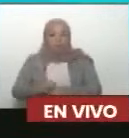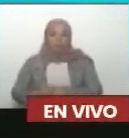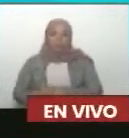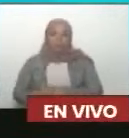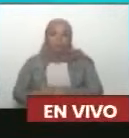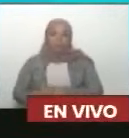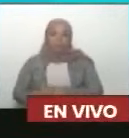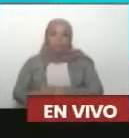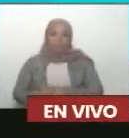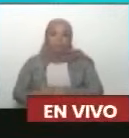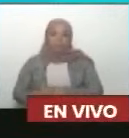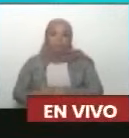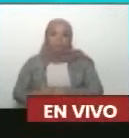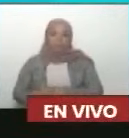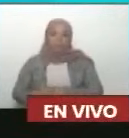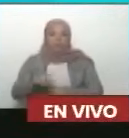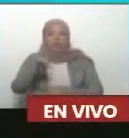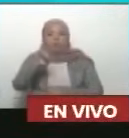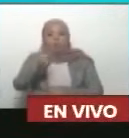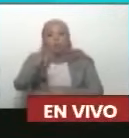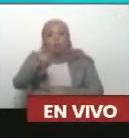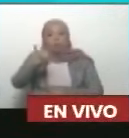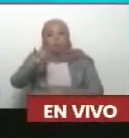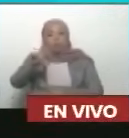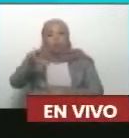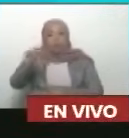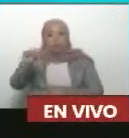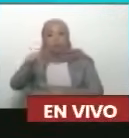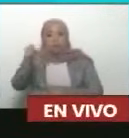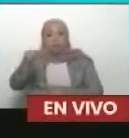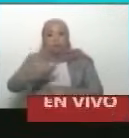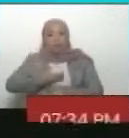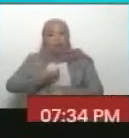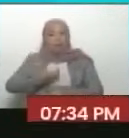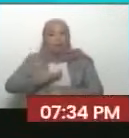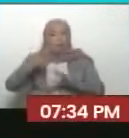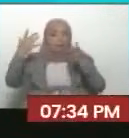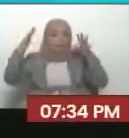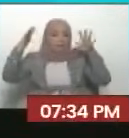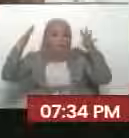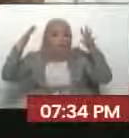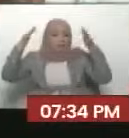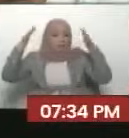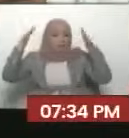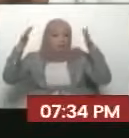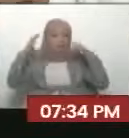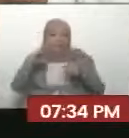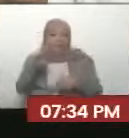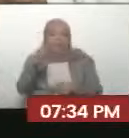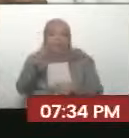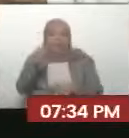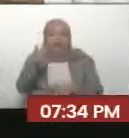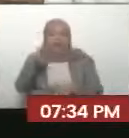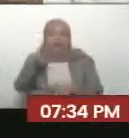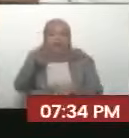Gonzalo. Wilson Coy, alcalde de Cagua.